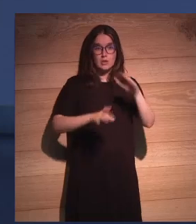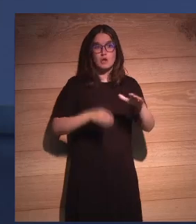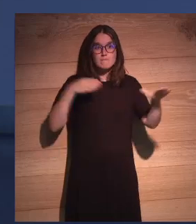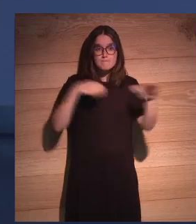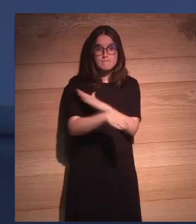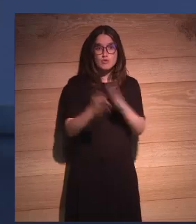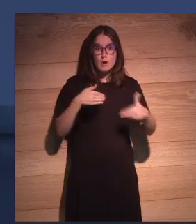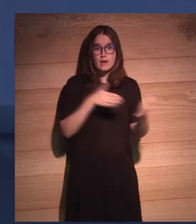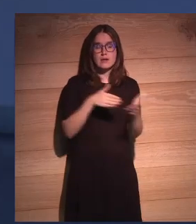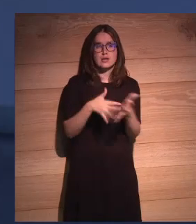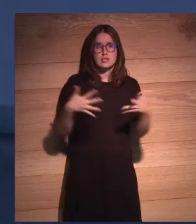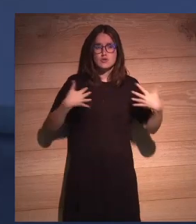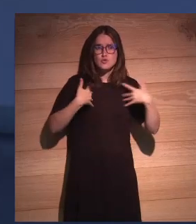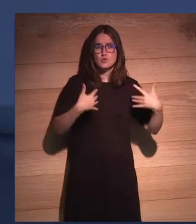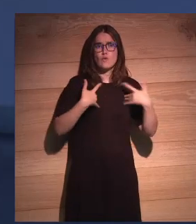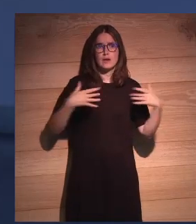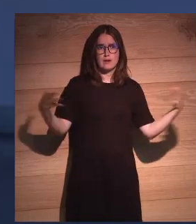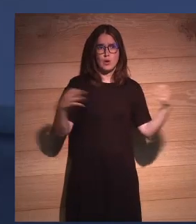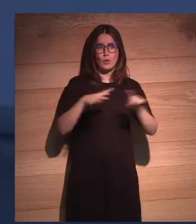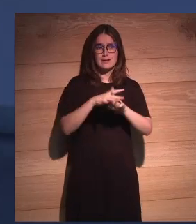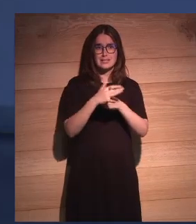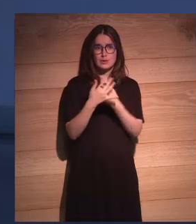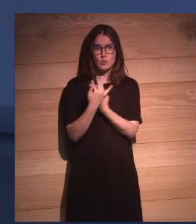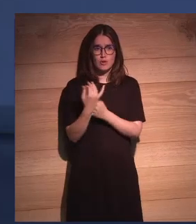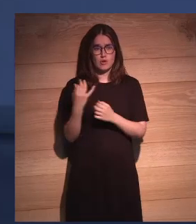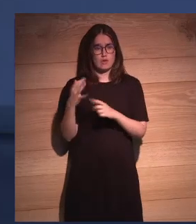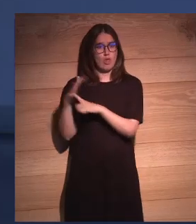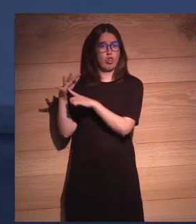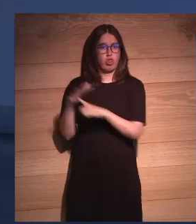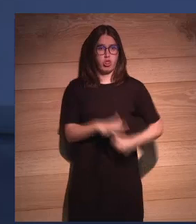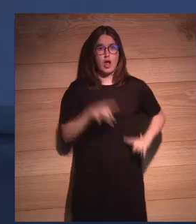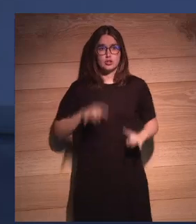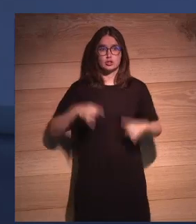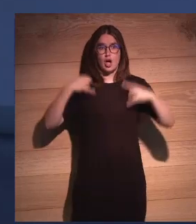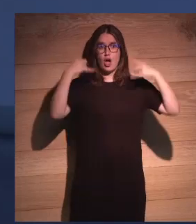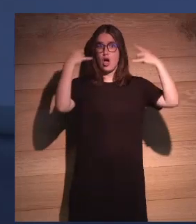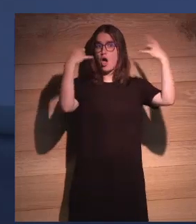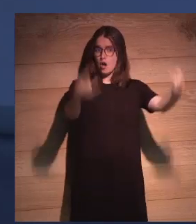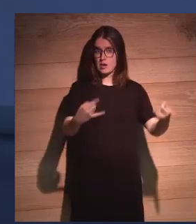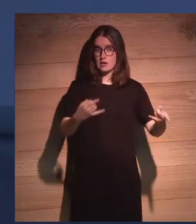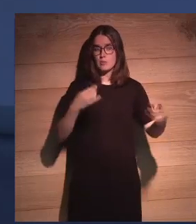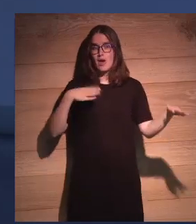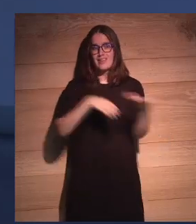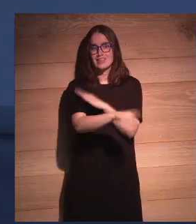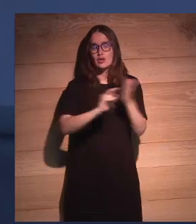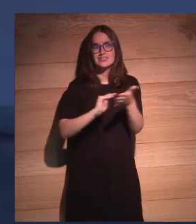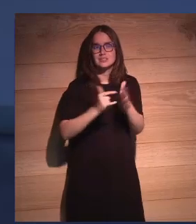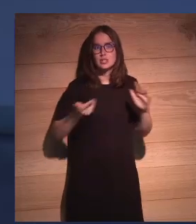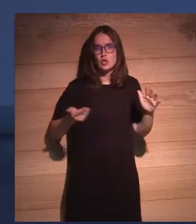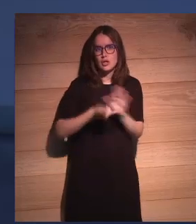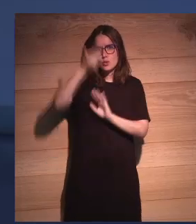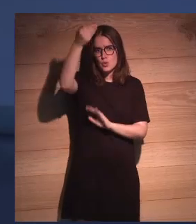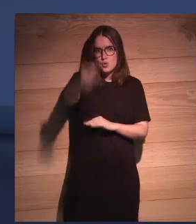comunicación sufran precisamente una situación de mayor vulnerabilidad. El acceso a las tecnologías